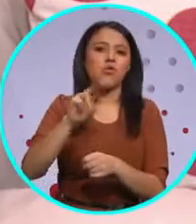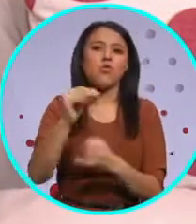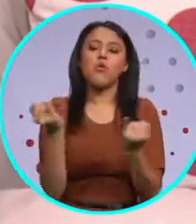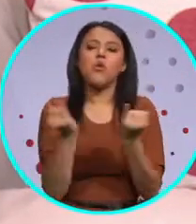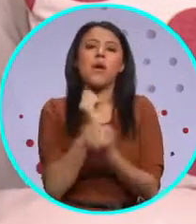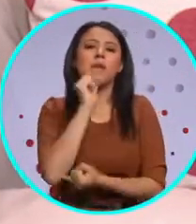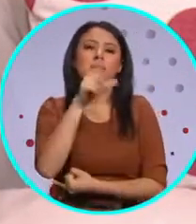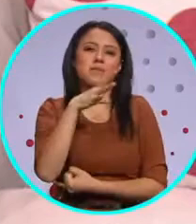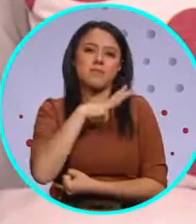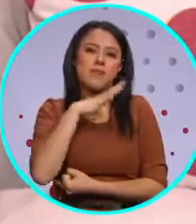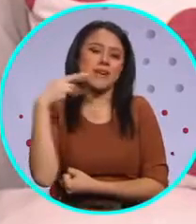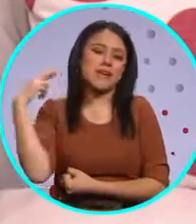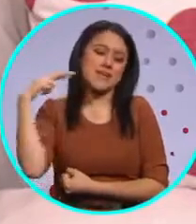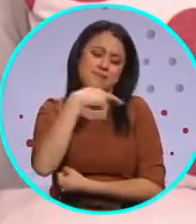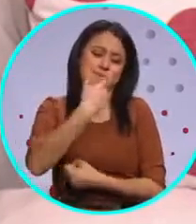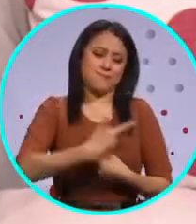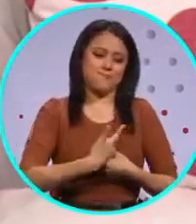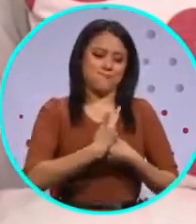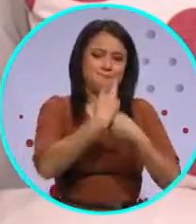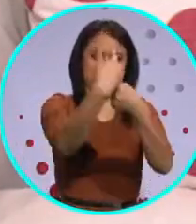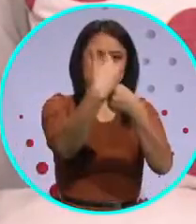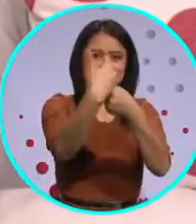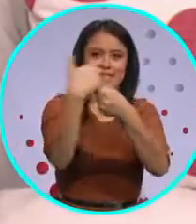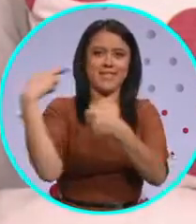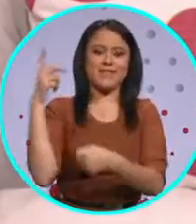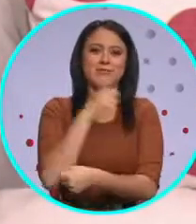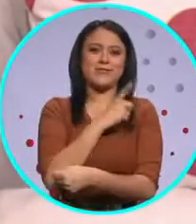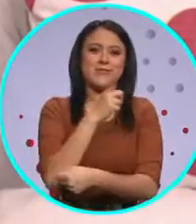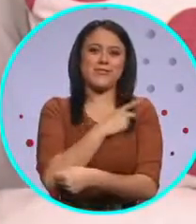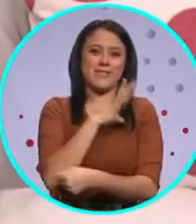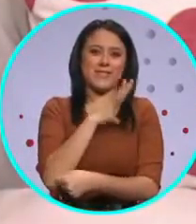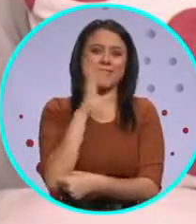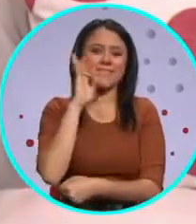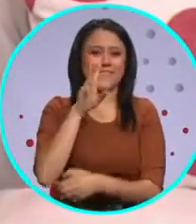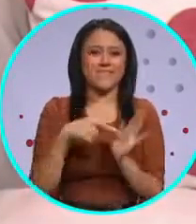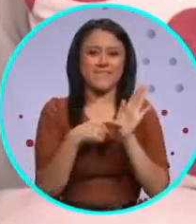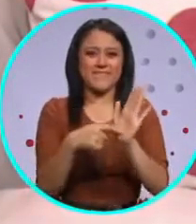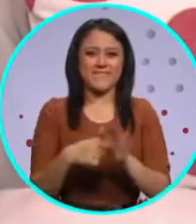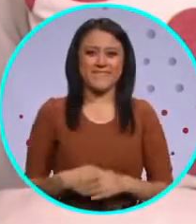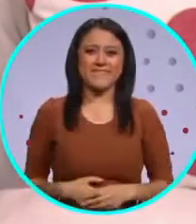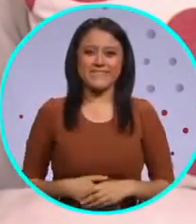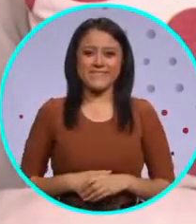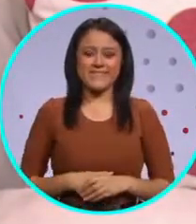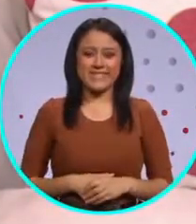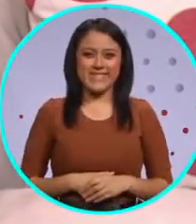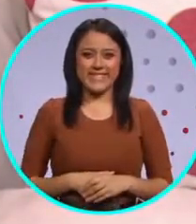modalidad que es más práctico es más fácil y es más rápido y es la cámara automática